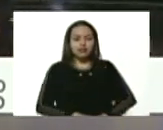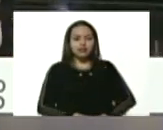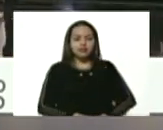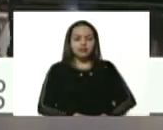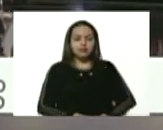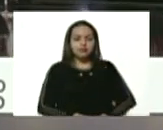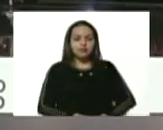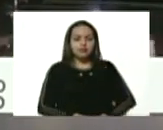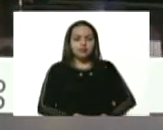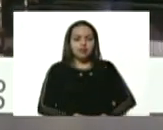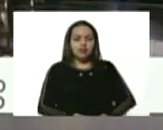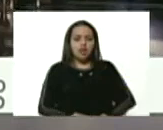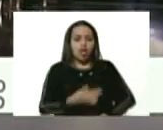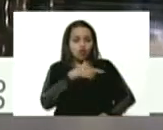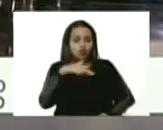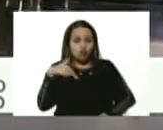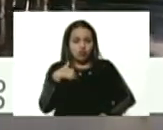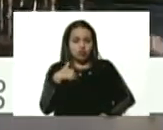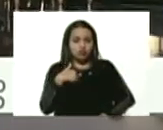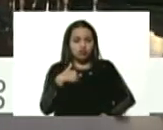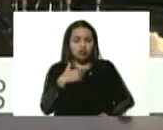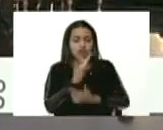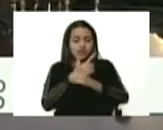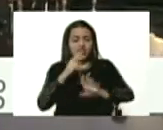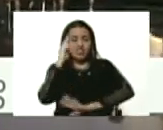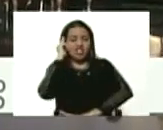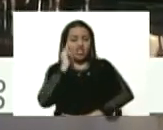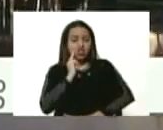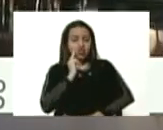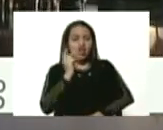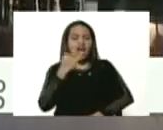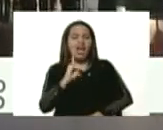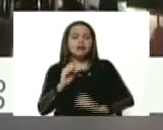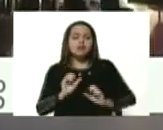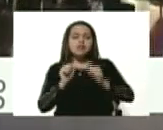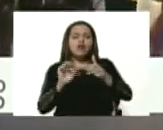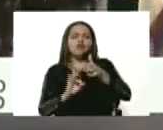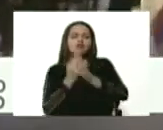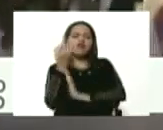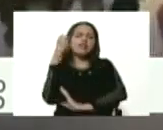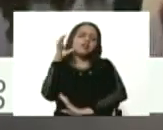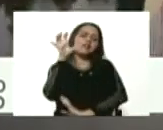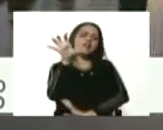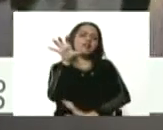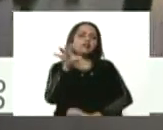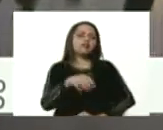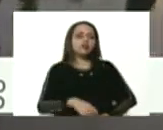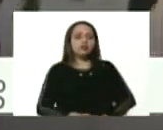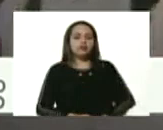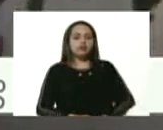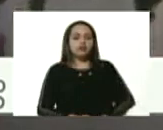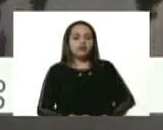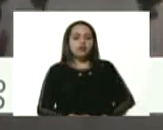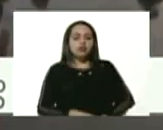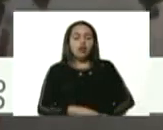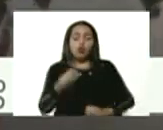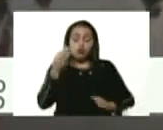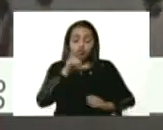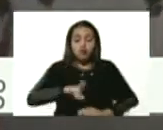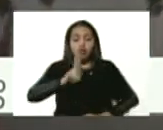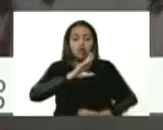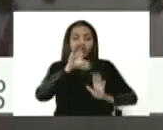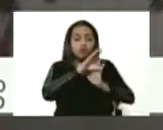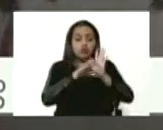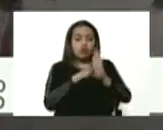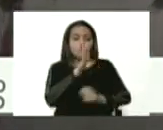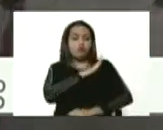Ya nuestro libertador había logrado fundar un Estado con una constitución y